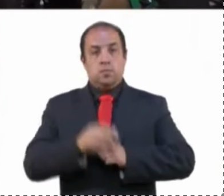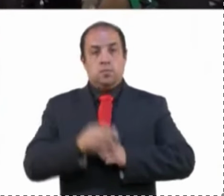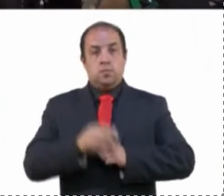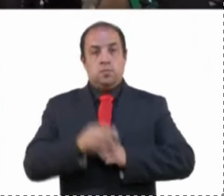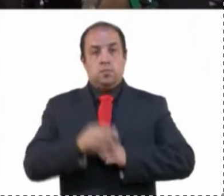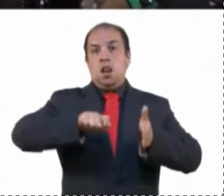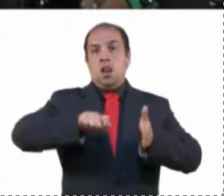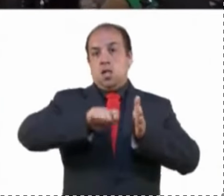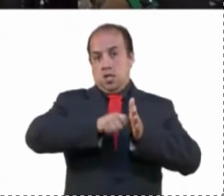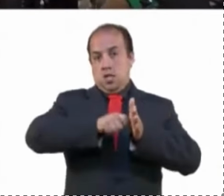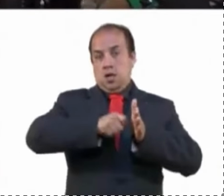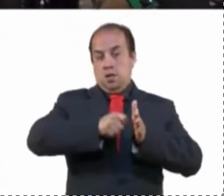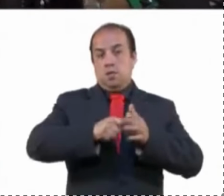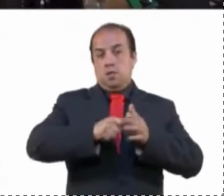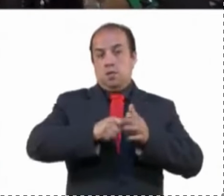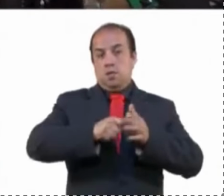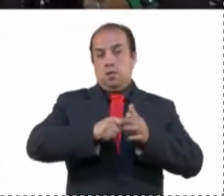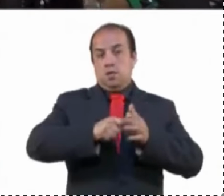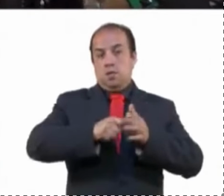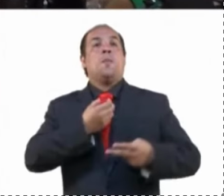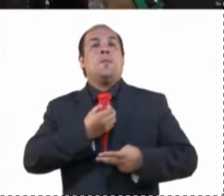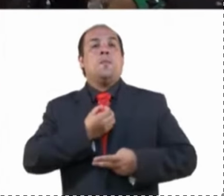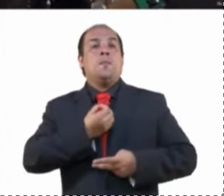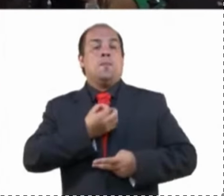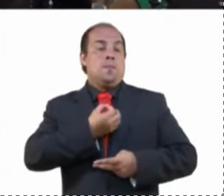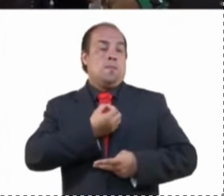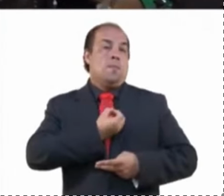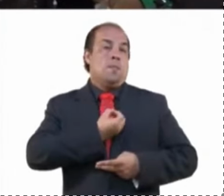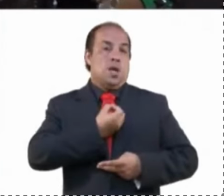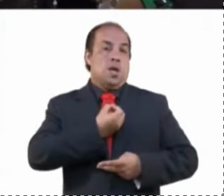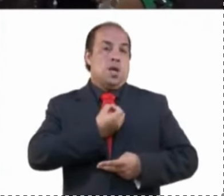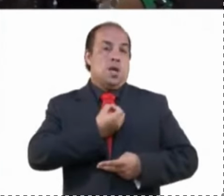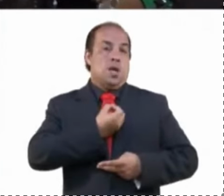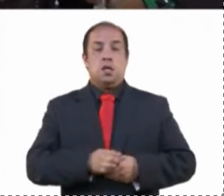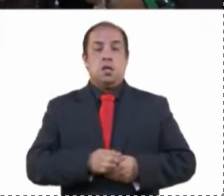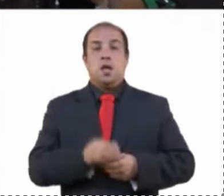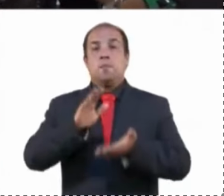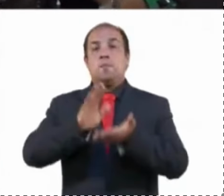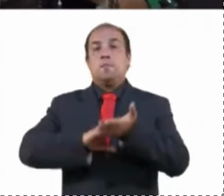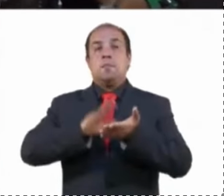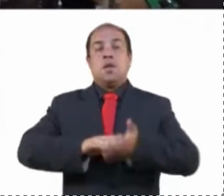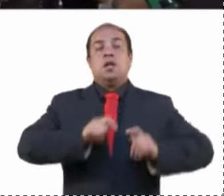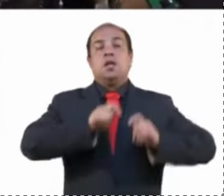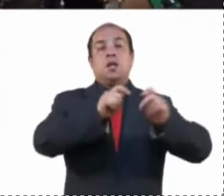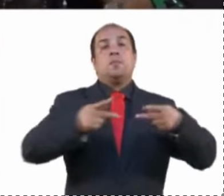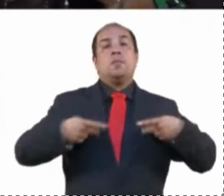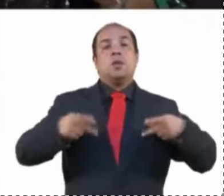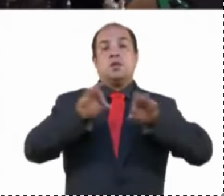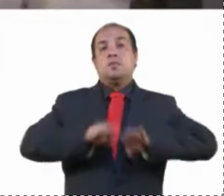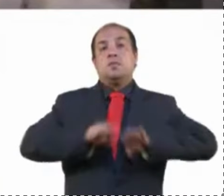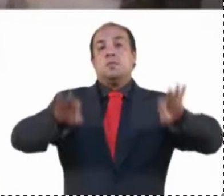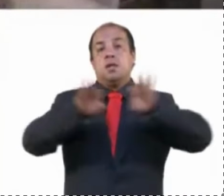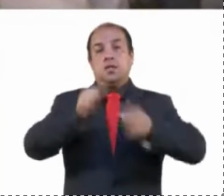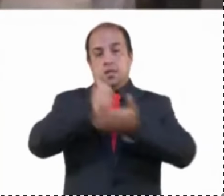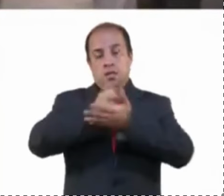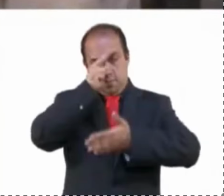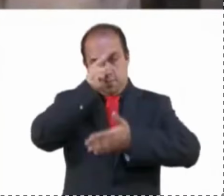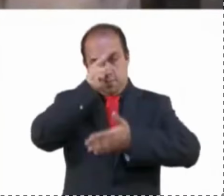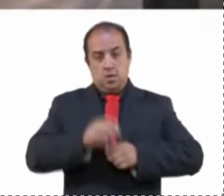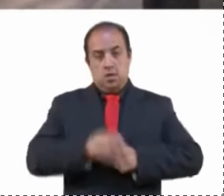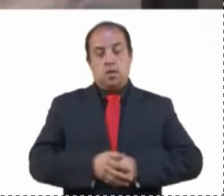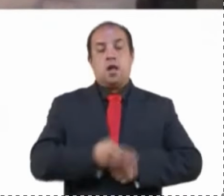la llave, medalla y reconocimiento de huésped distinguido de la Ciudad de México a su excelencia, doctor